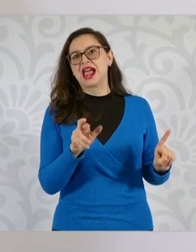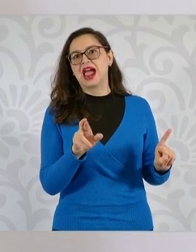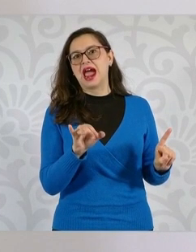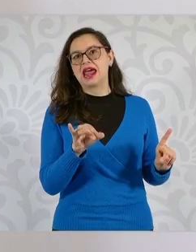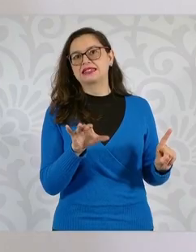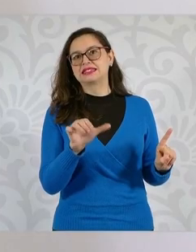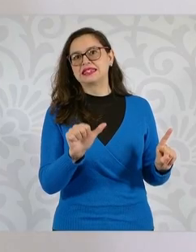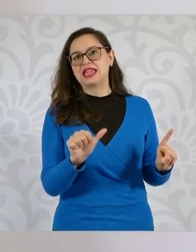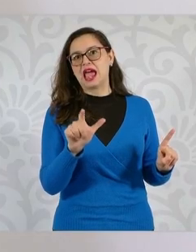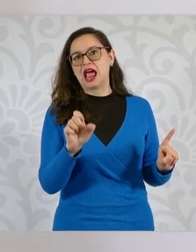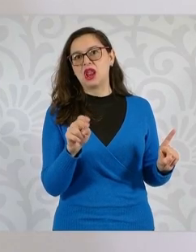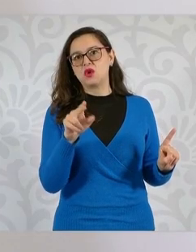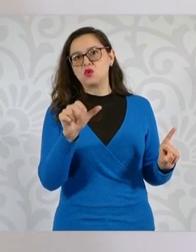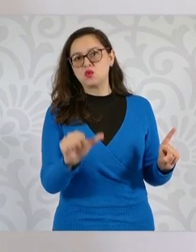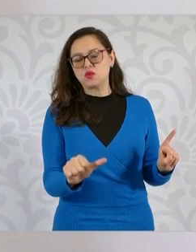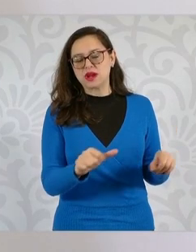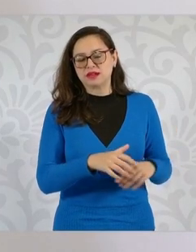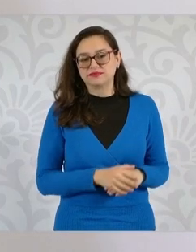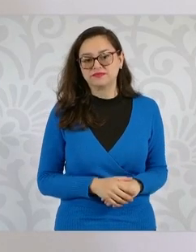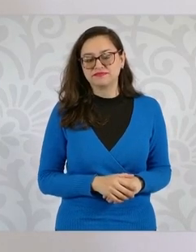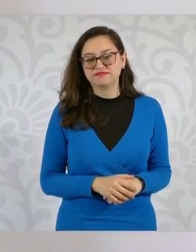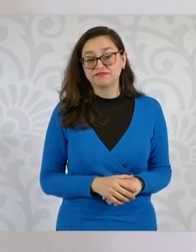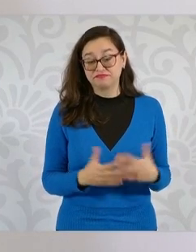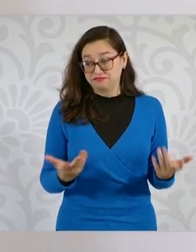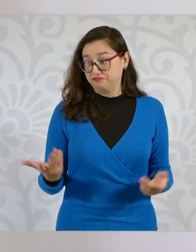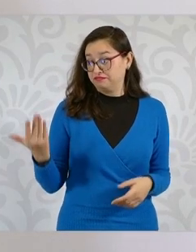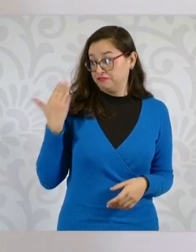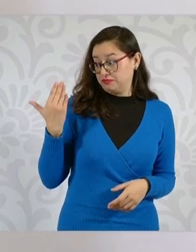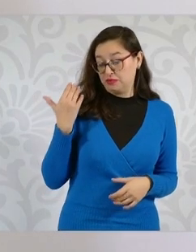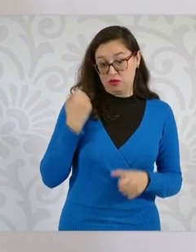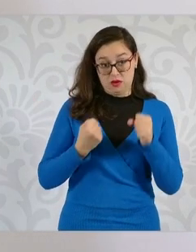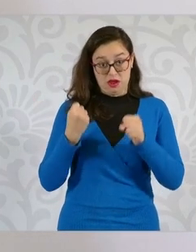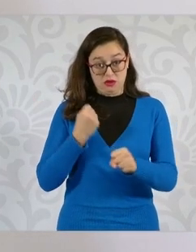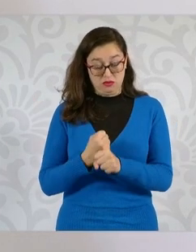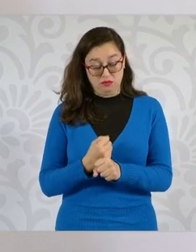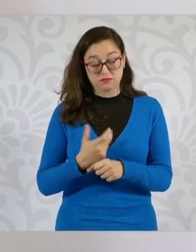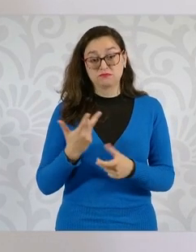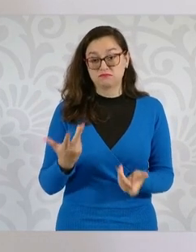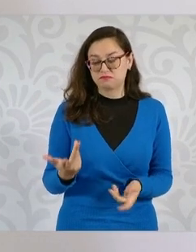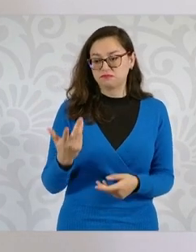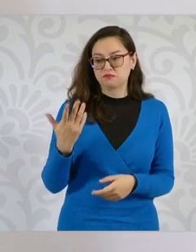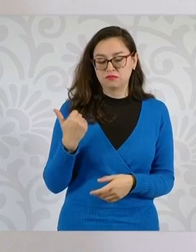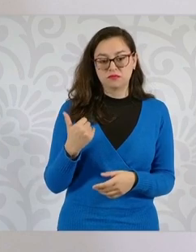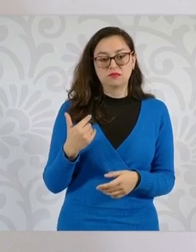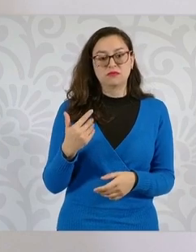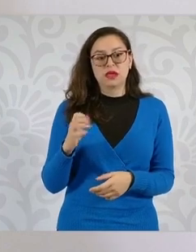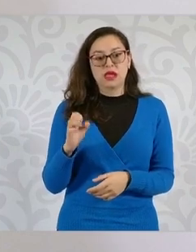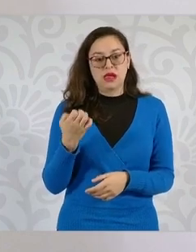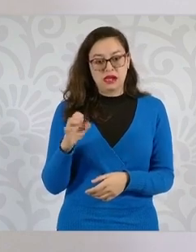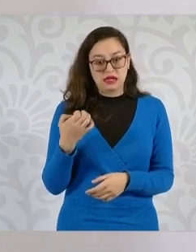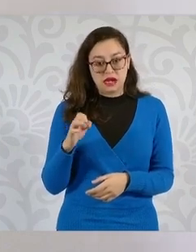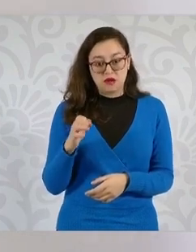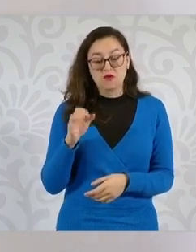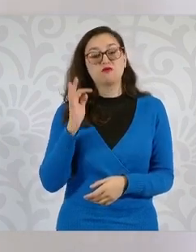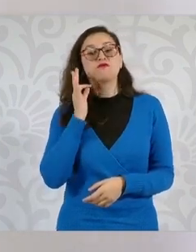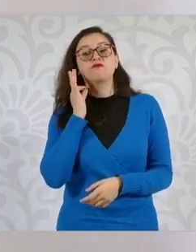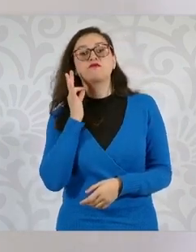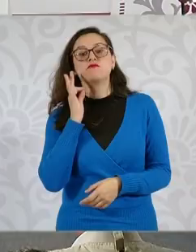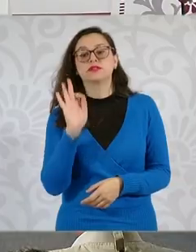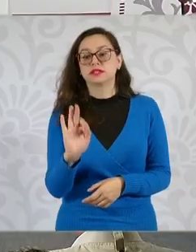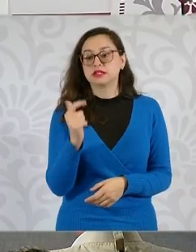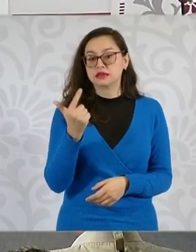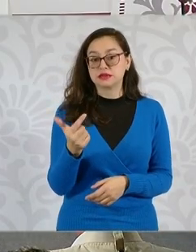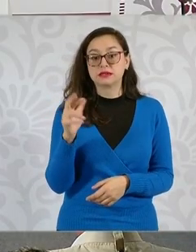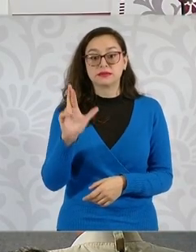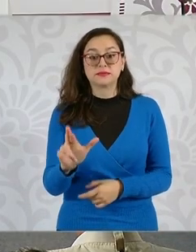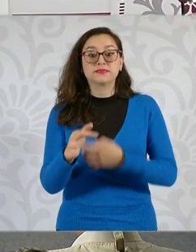de enero de 2024, la Fiscalía General de la República, a través de un comunicado, dio